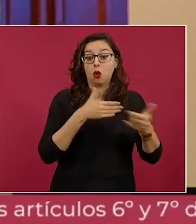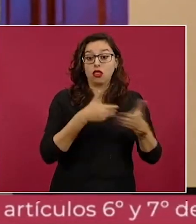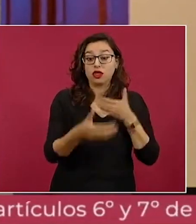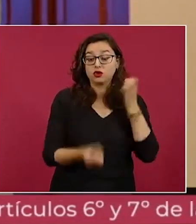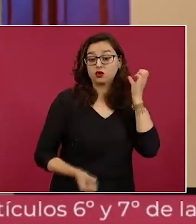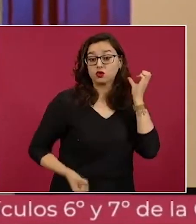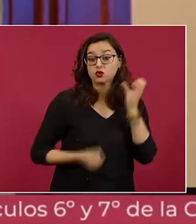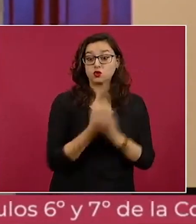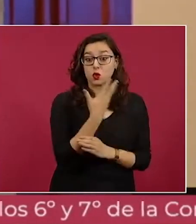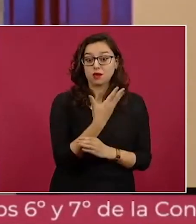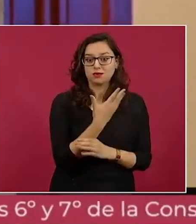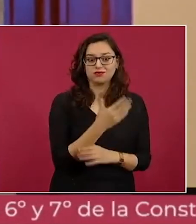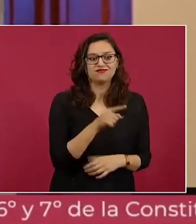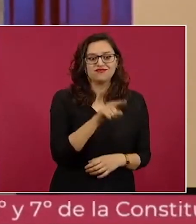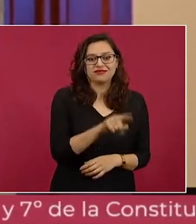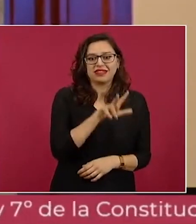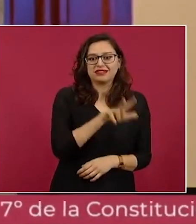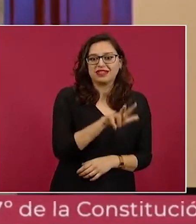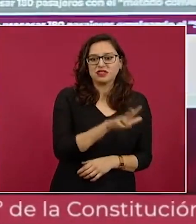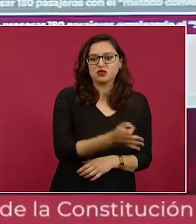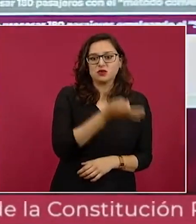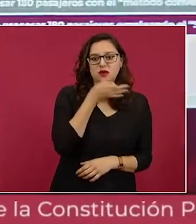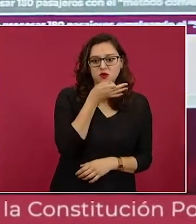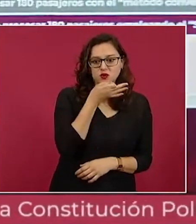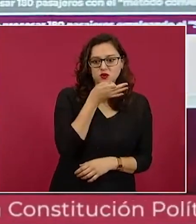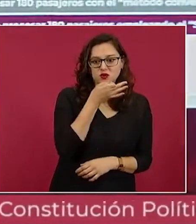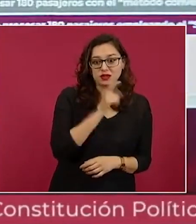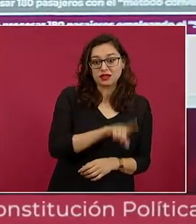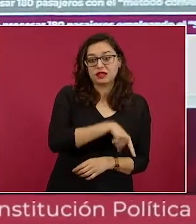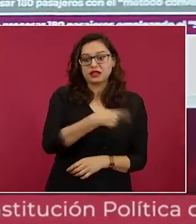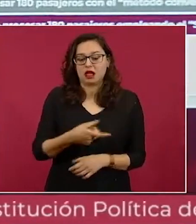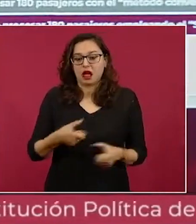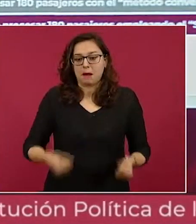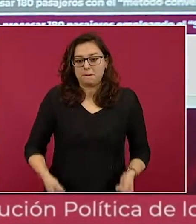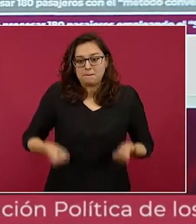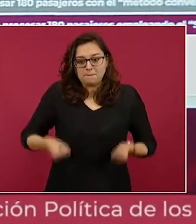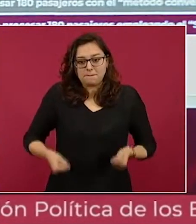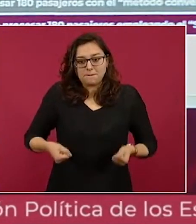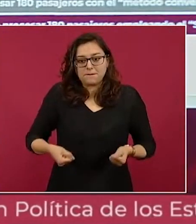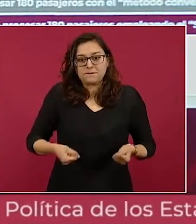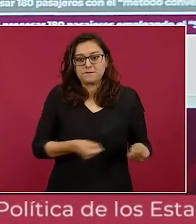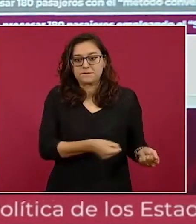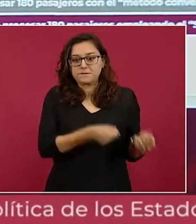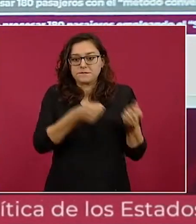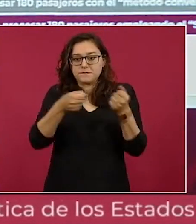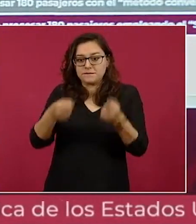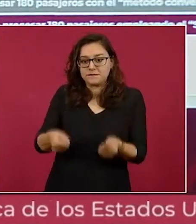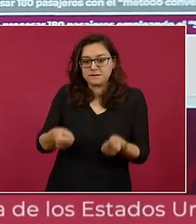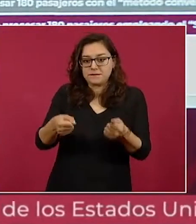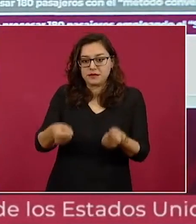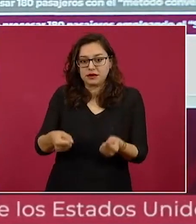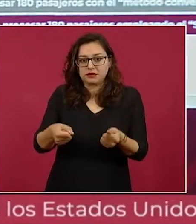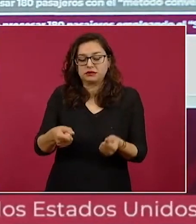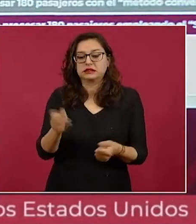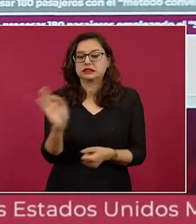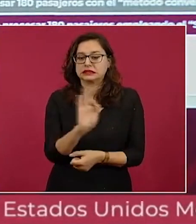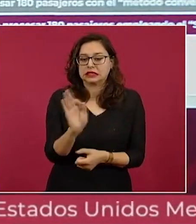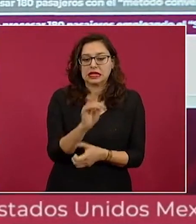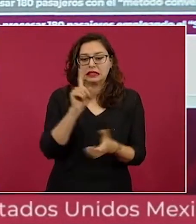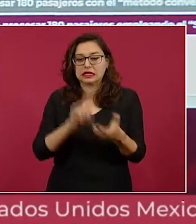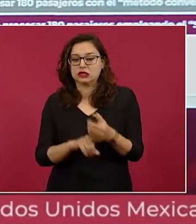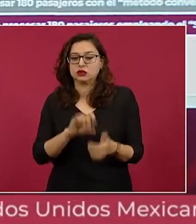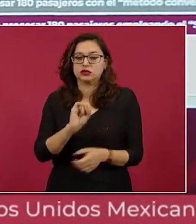equipaje de mano va a ser procesado en esta detección de posibles sustancias